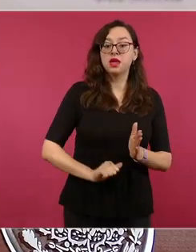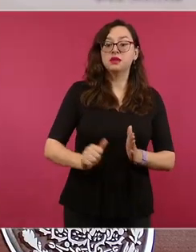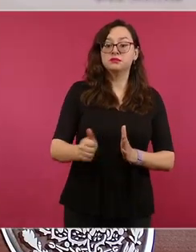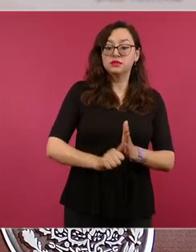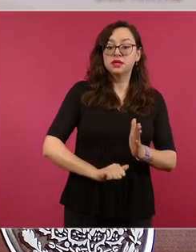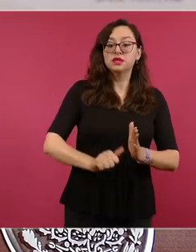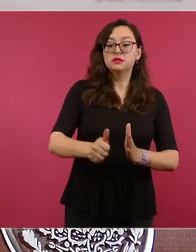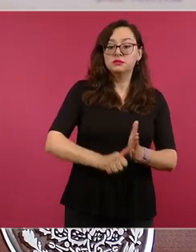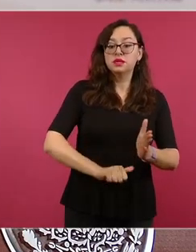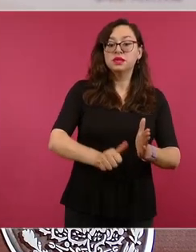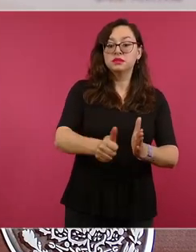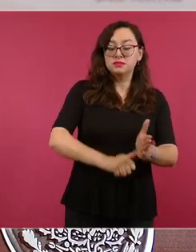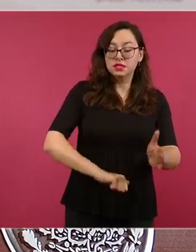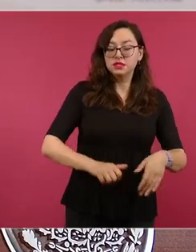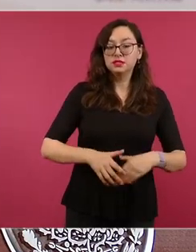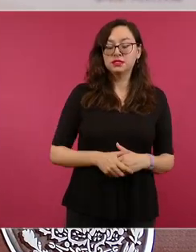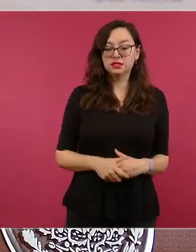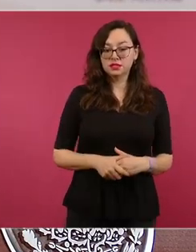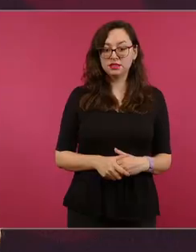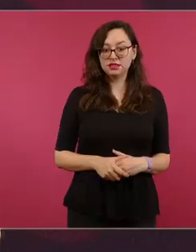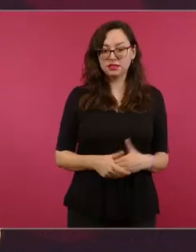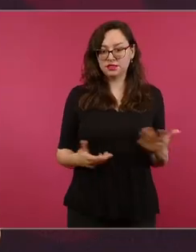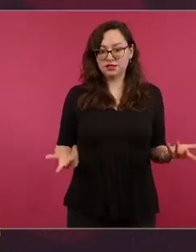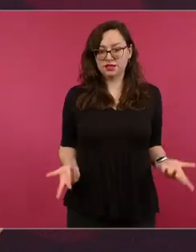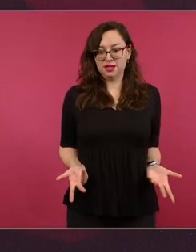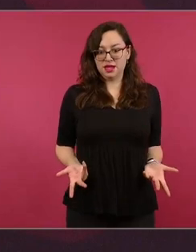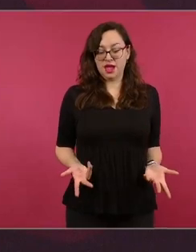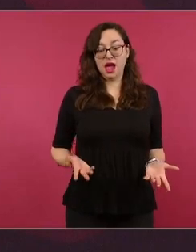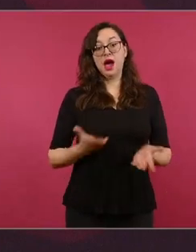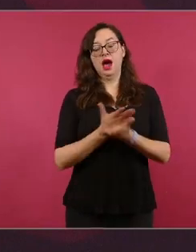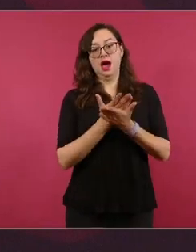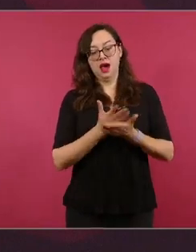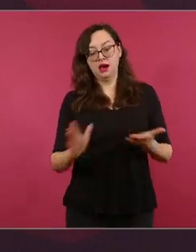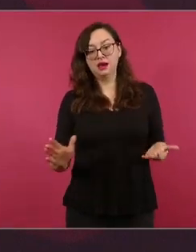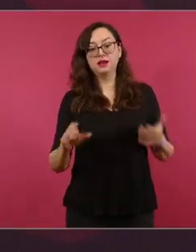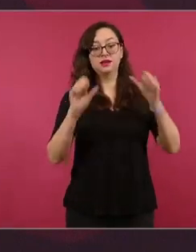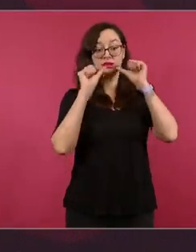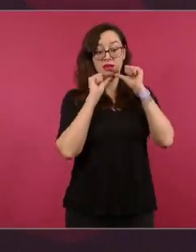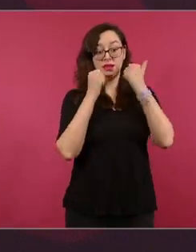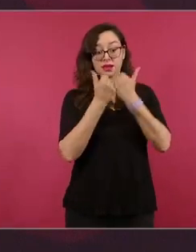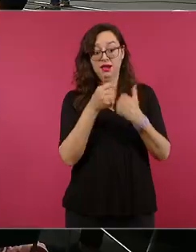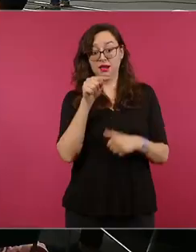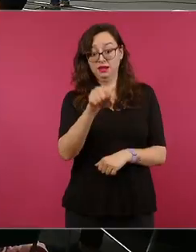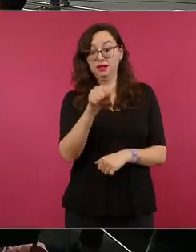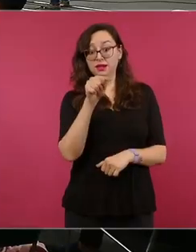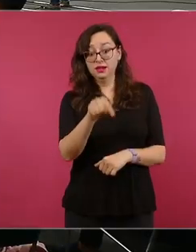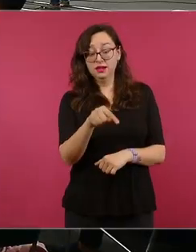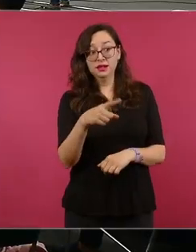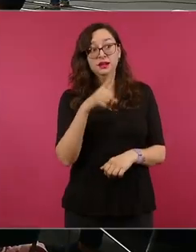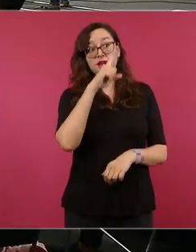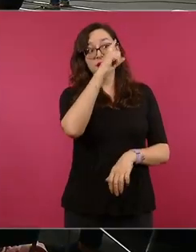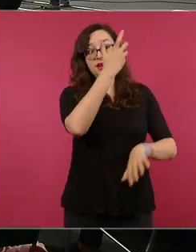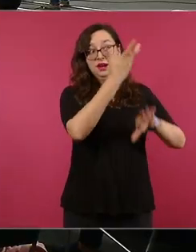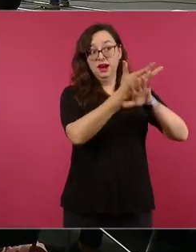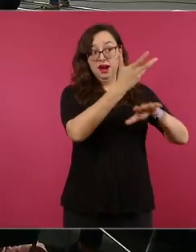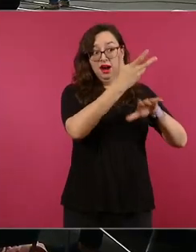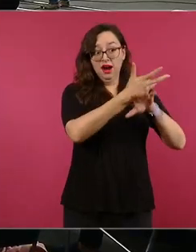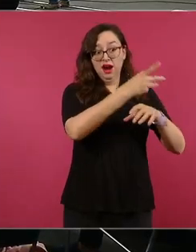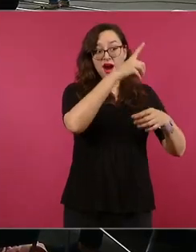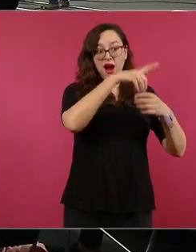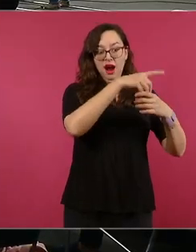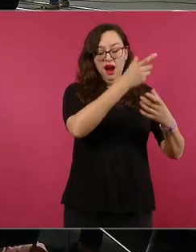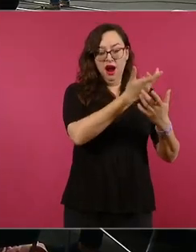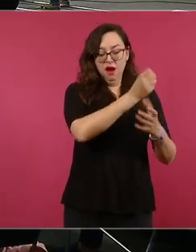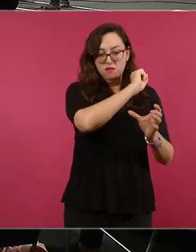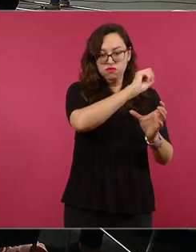pues recibe donaciones que son deducibles